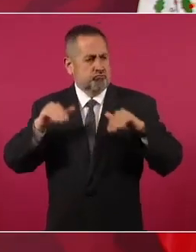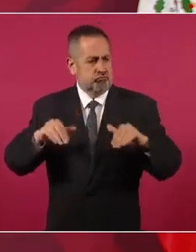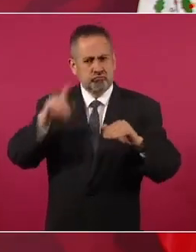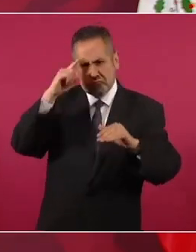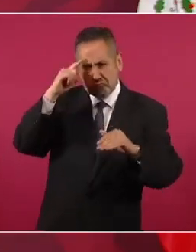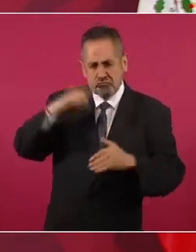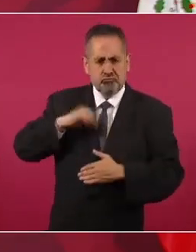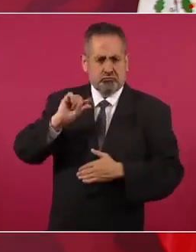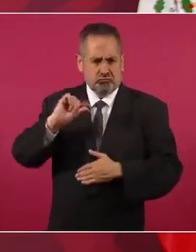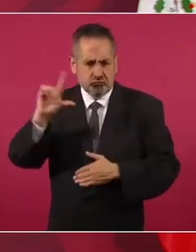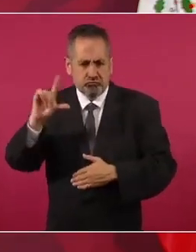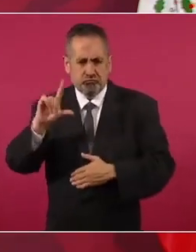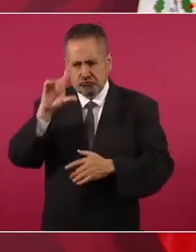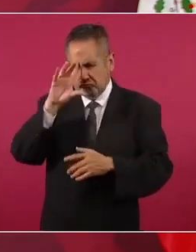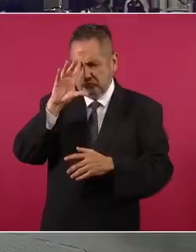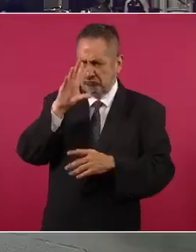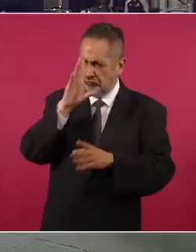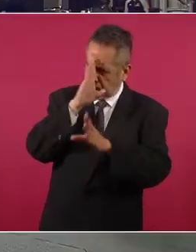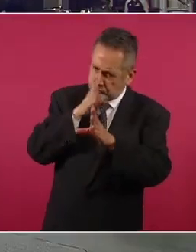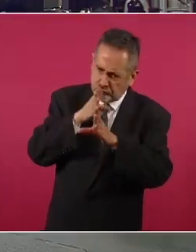profesionales,